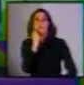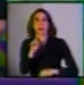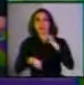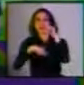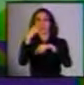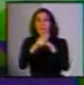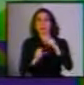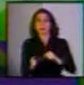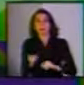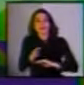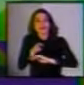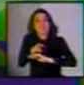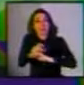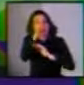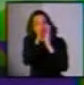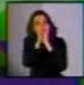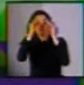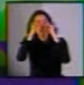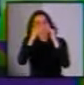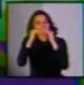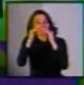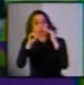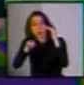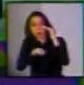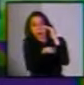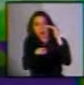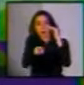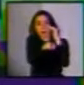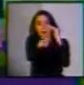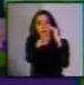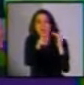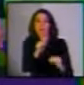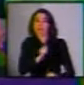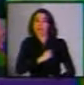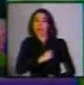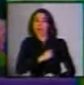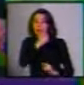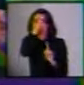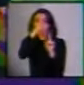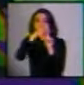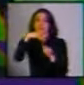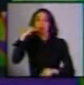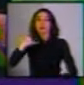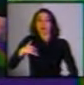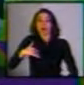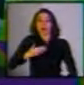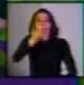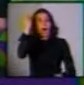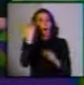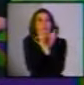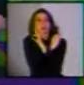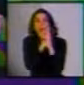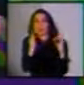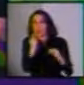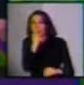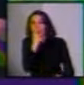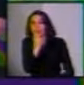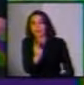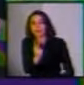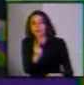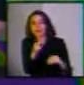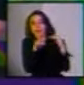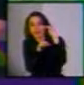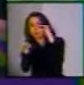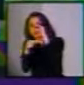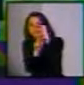los visitantes van a poder ingresar de paseo a rincones del templo católico más importantes del país y nunca antes conocidos en esta dimensión. María